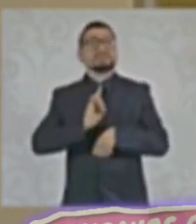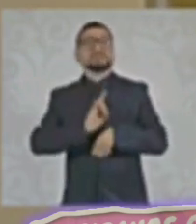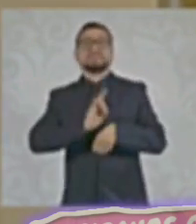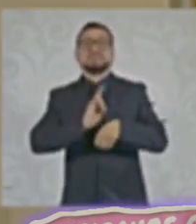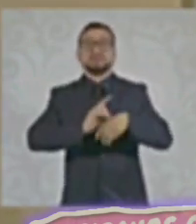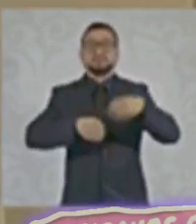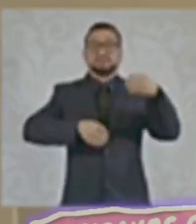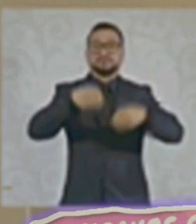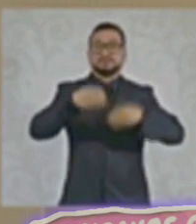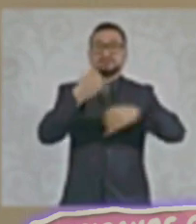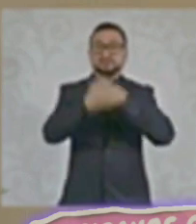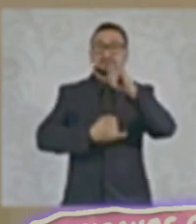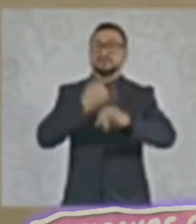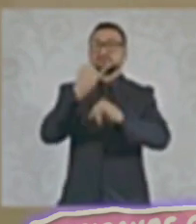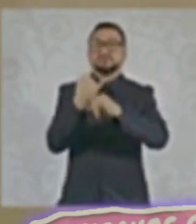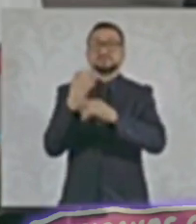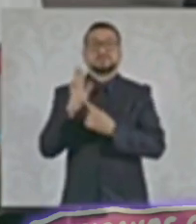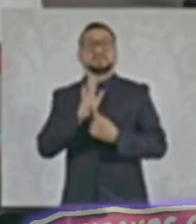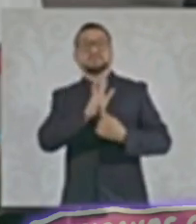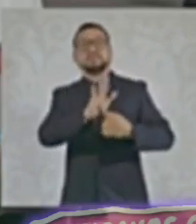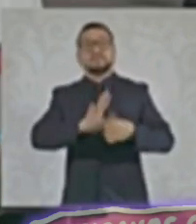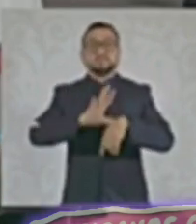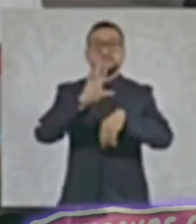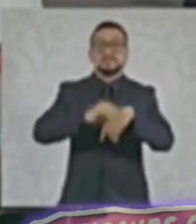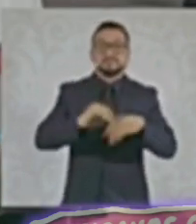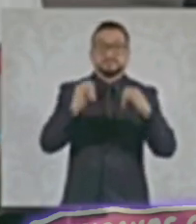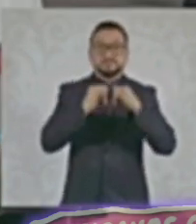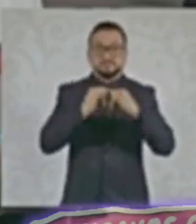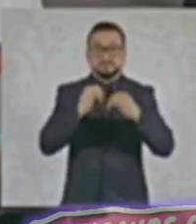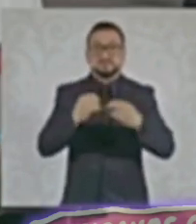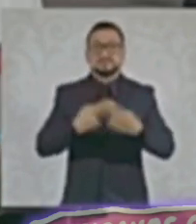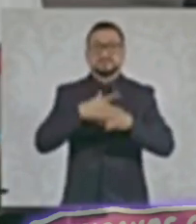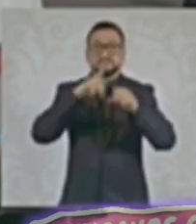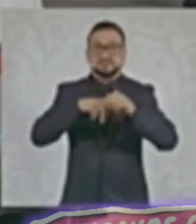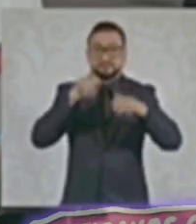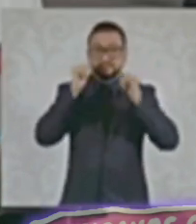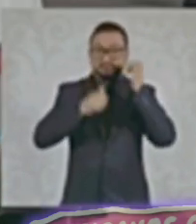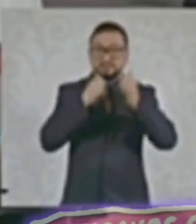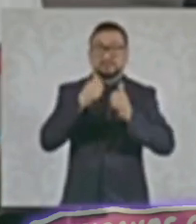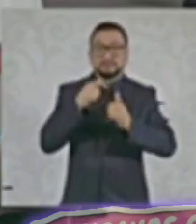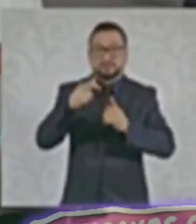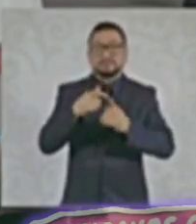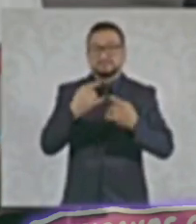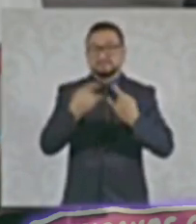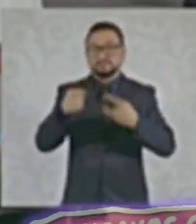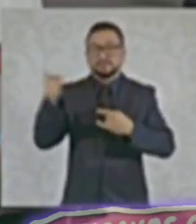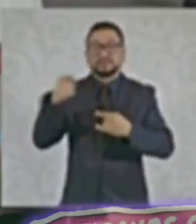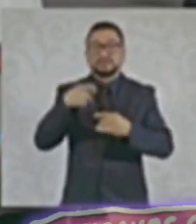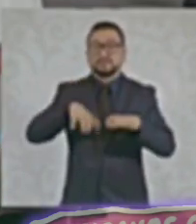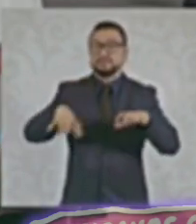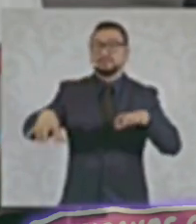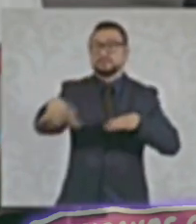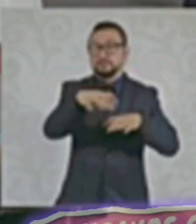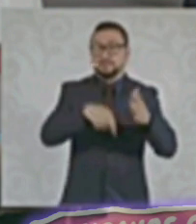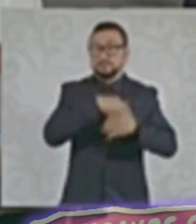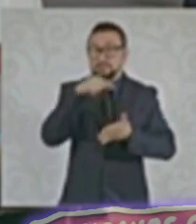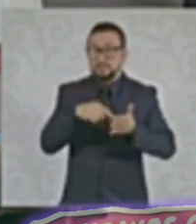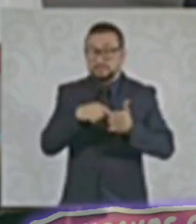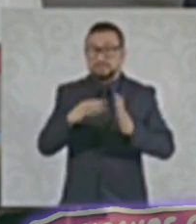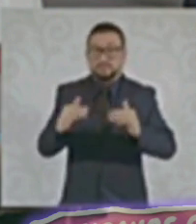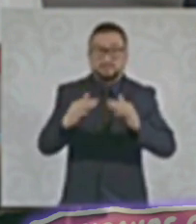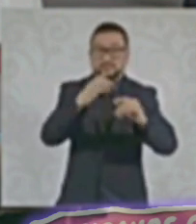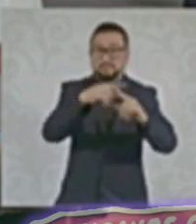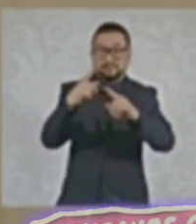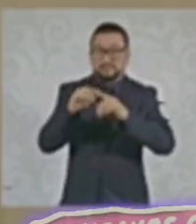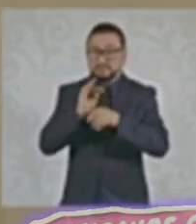Tribunal Internacional que tenían todos los permisos del Instituto Nacional de Antropología e Historia en las zonas arqueológicas. Y